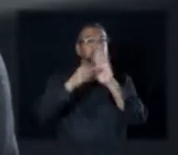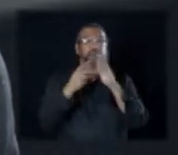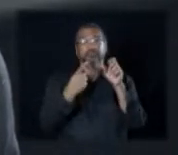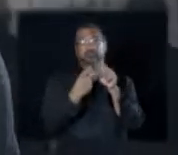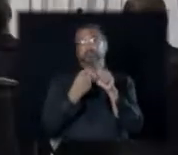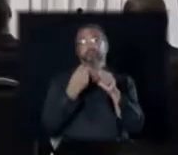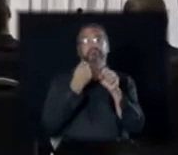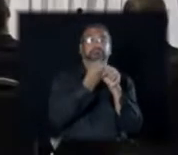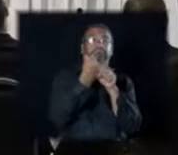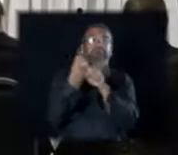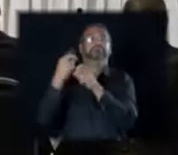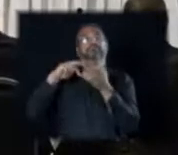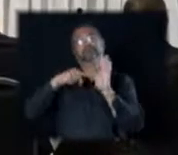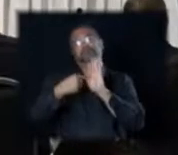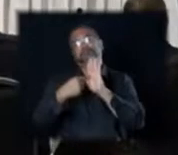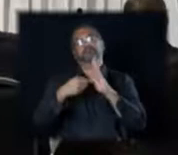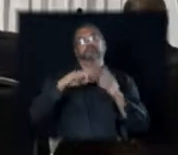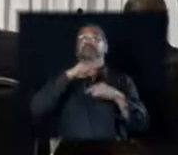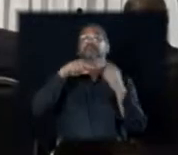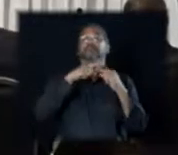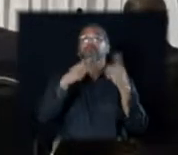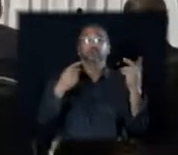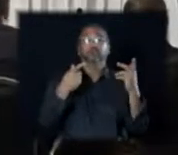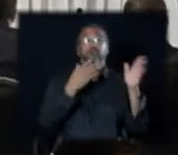básicamente anualmente cuando ustedes llevan a cabo